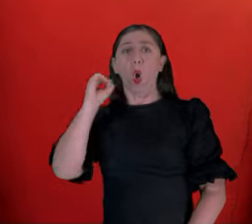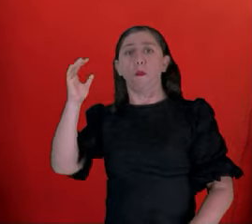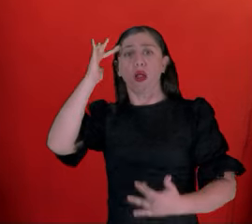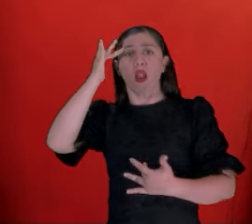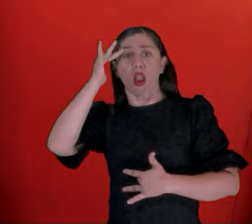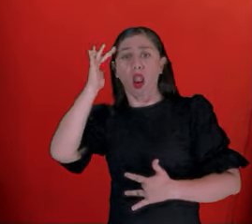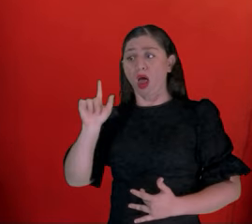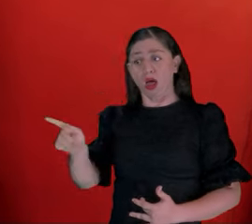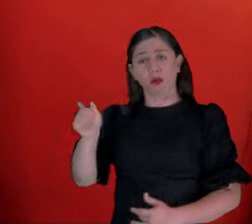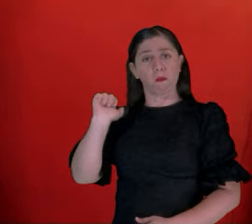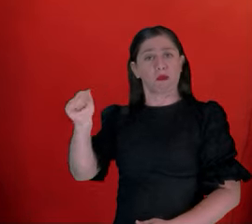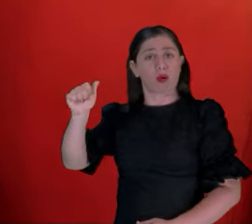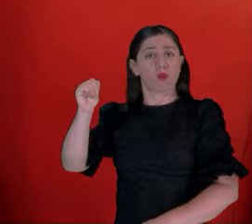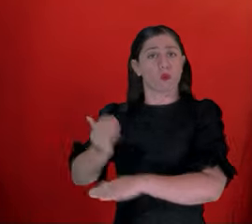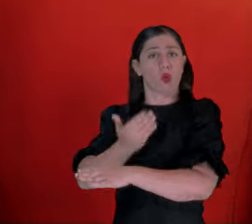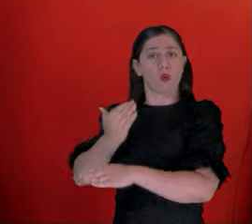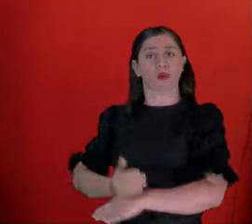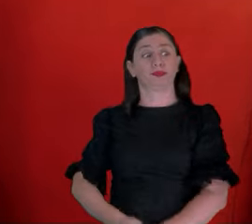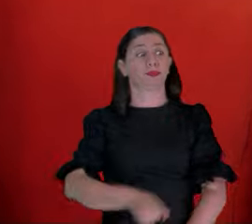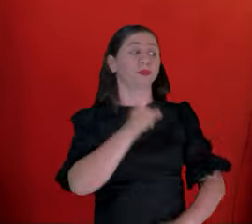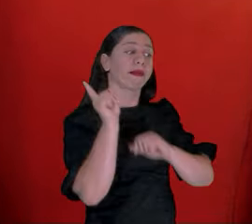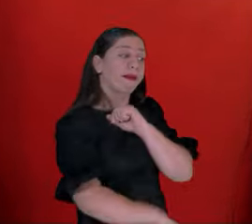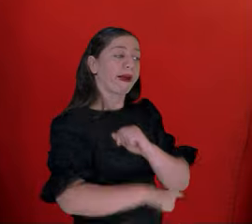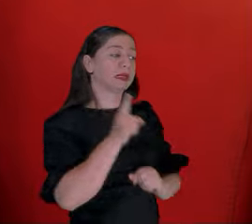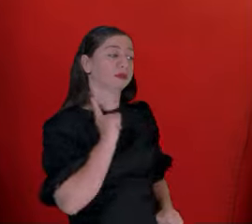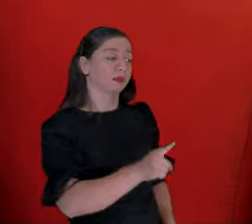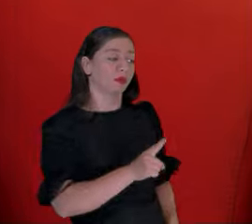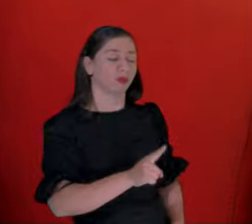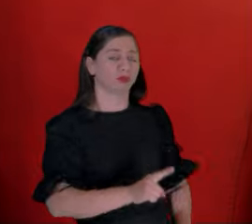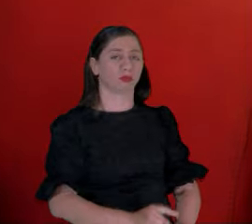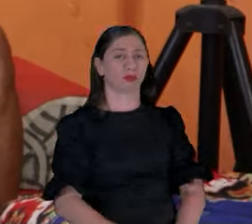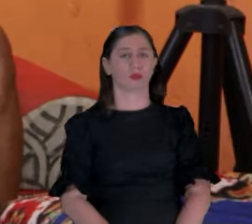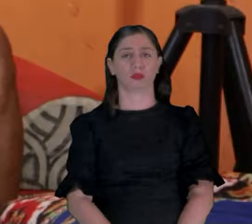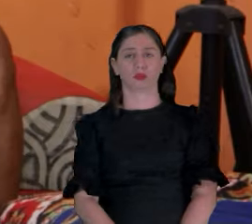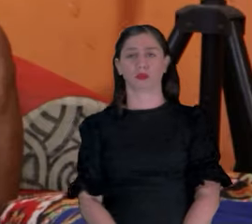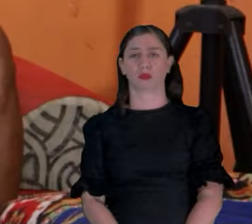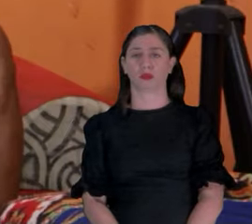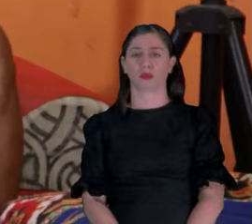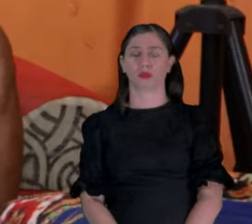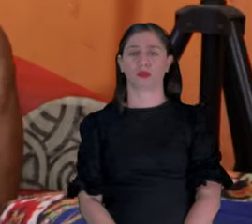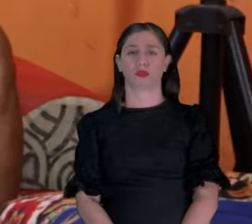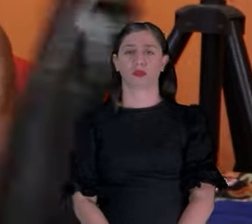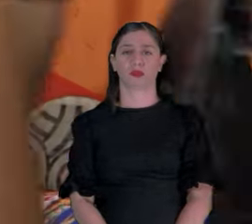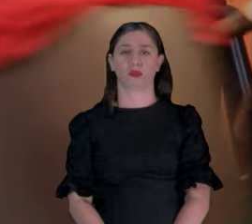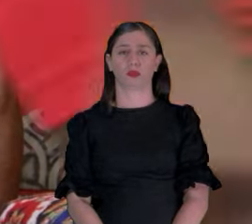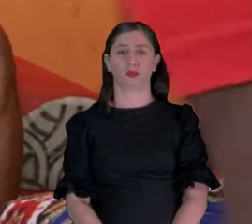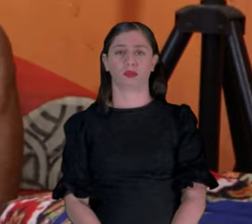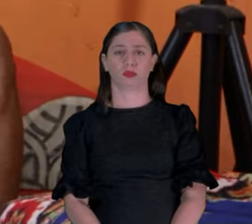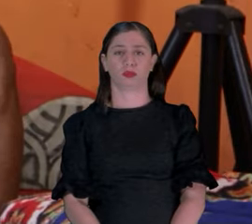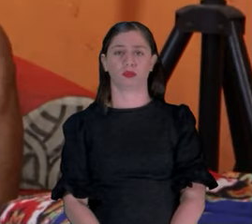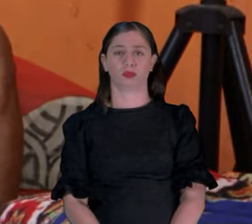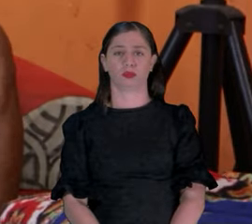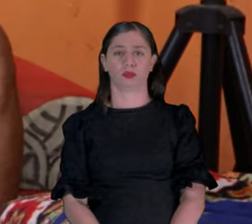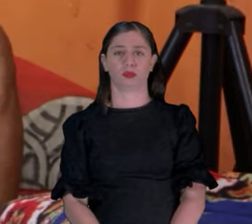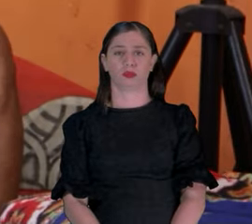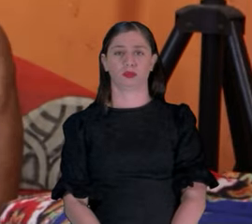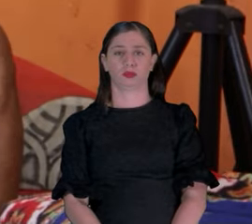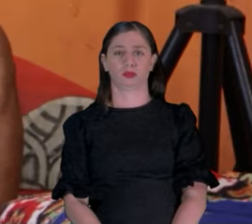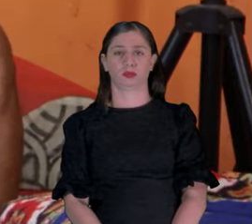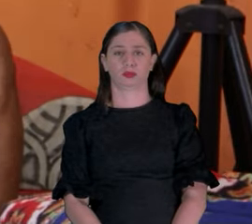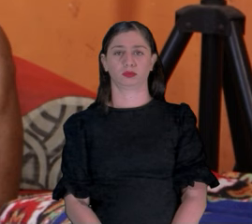los jóvenes. Y si un hombre no puede controlarse, es problema de ellos, no de nosotros. La castigo, Kelly. Ah.